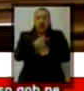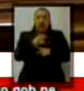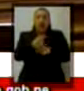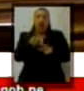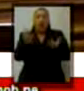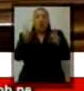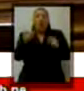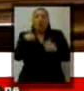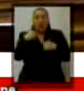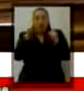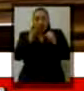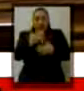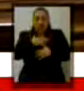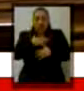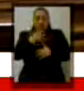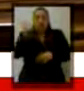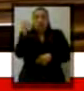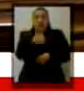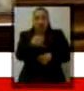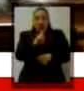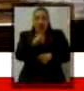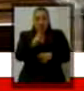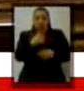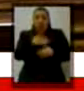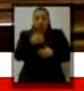nuestra integridad sexual.